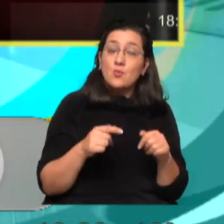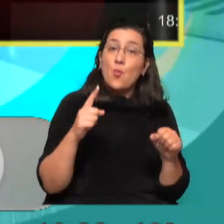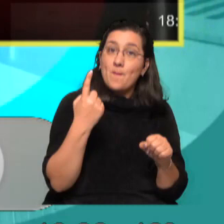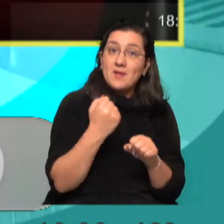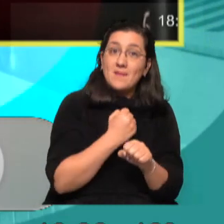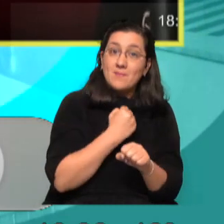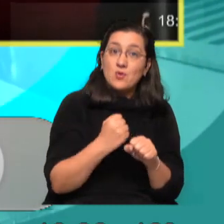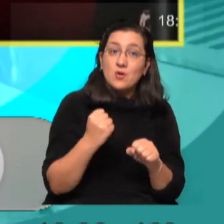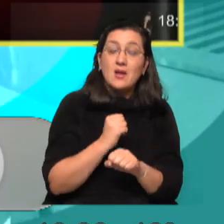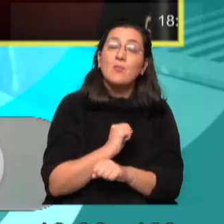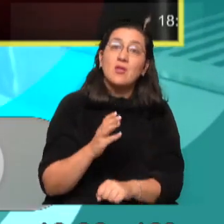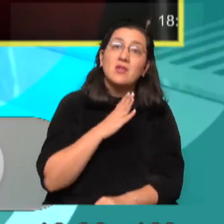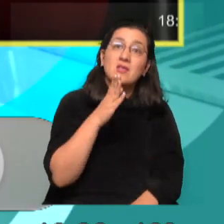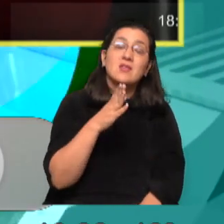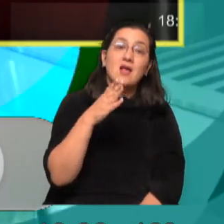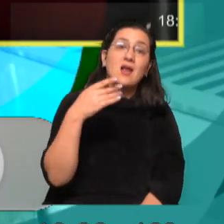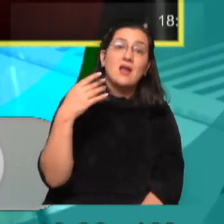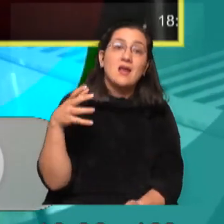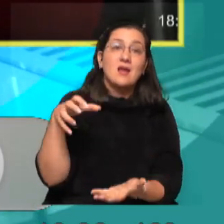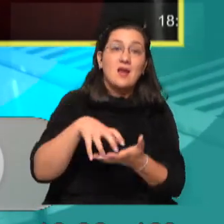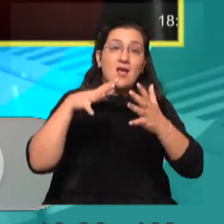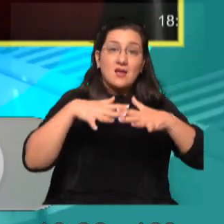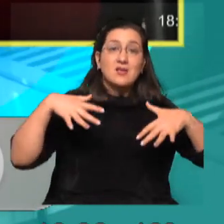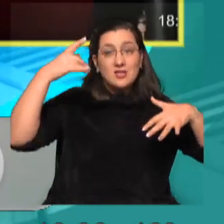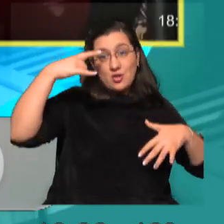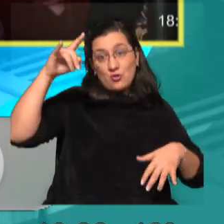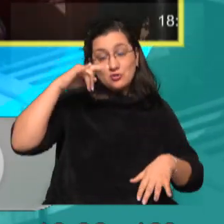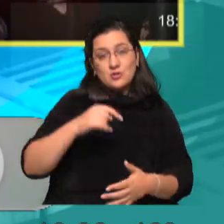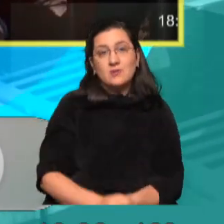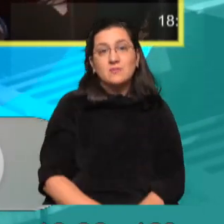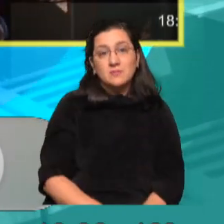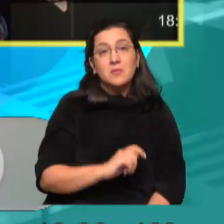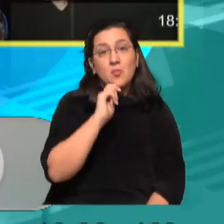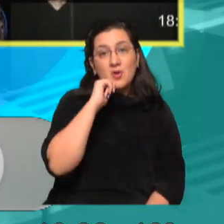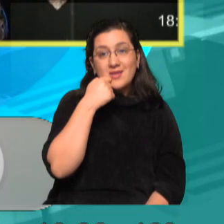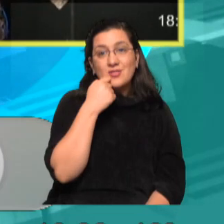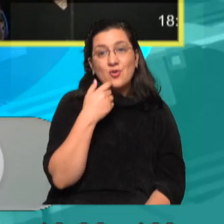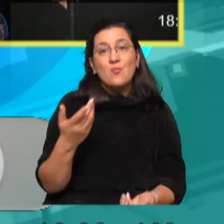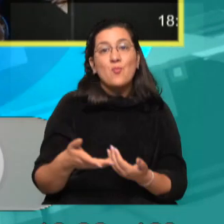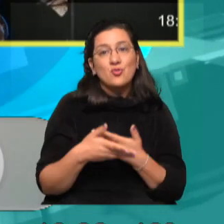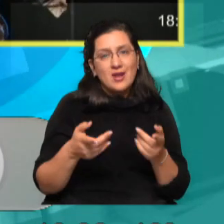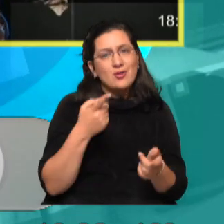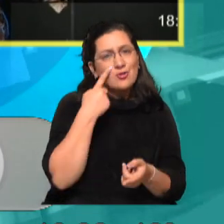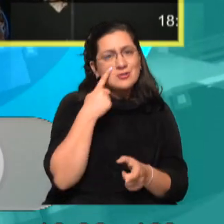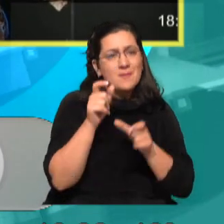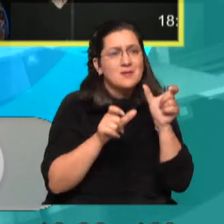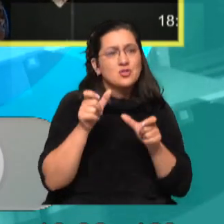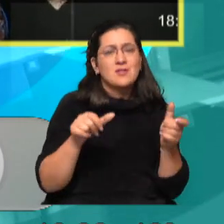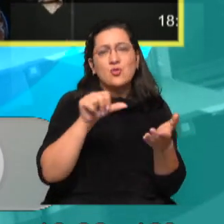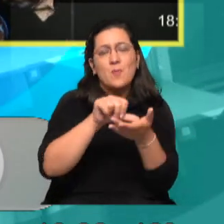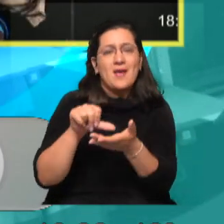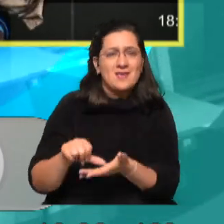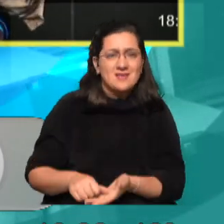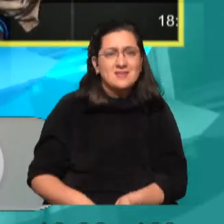era poder tocar en La Criolla. Y está, estuvo buenísimo, y poder conocer también gente de todo el país, y poder formarme con